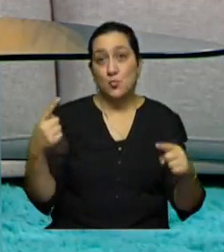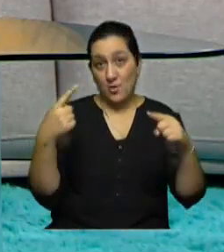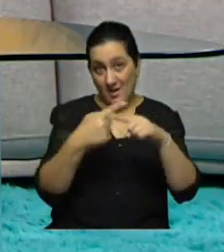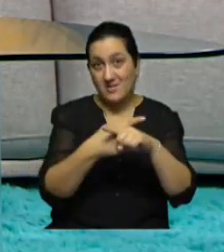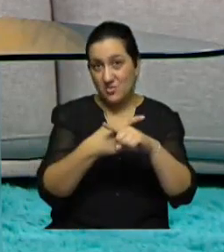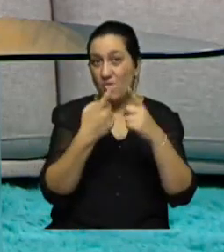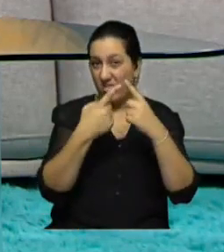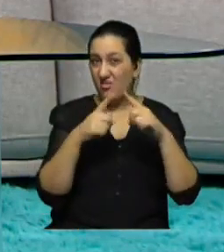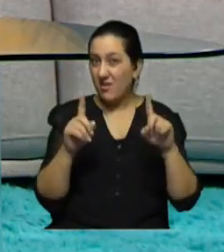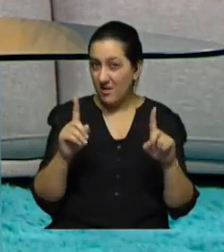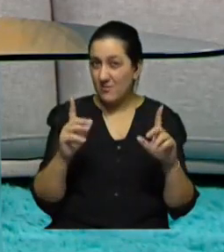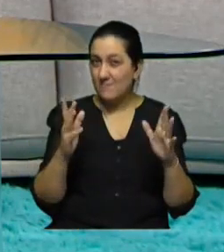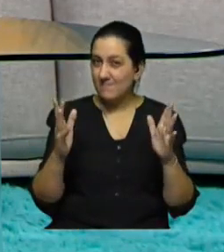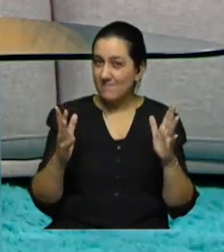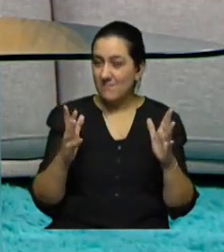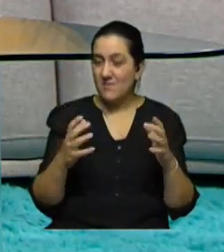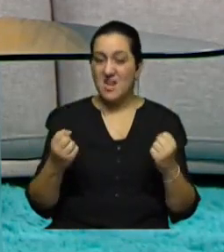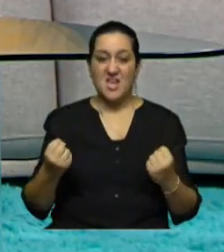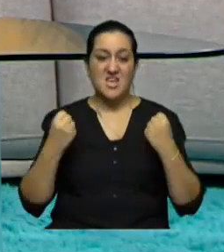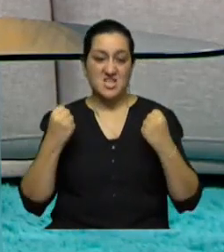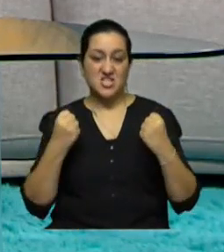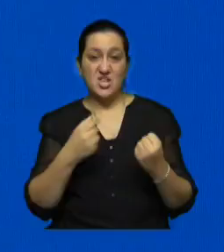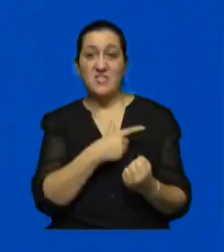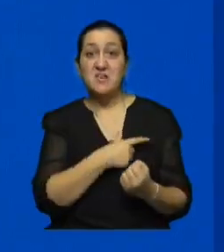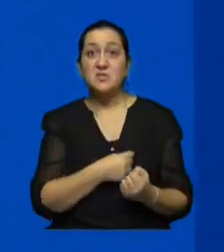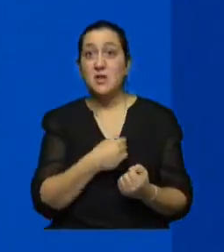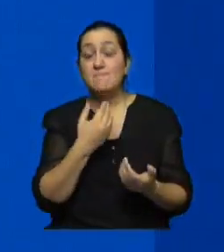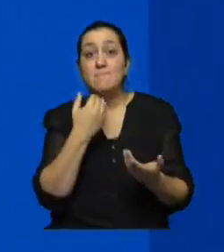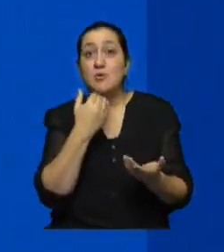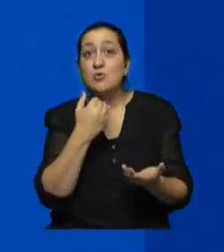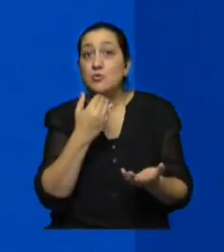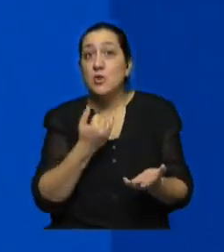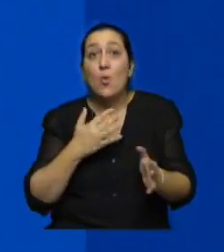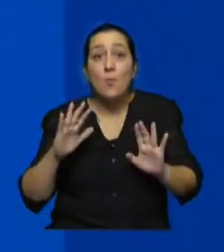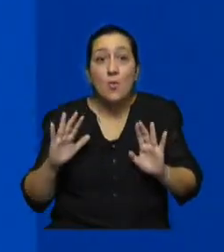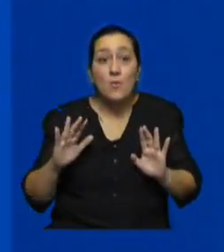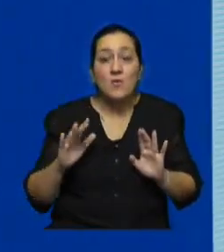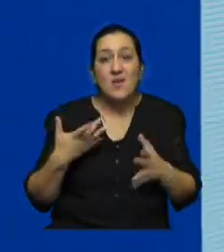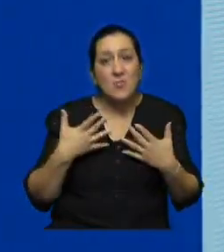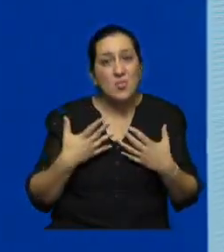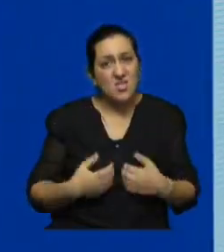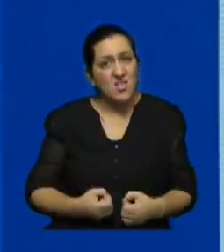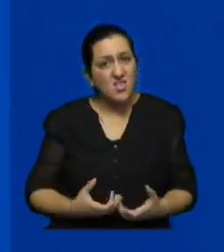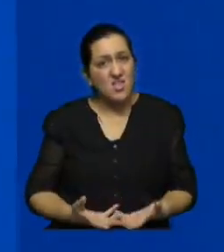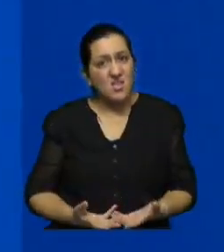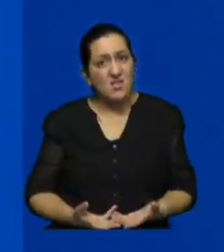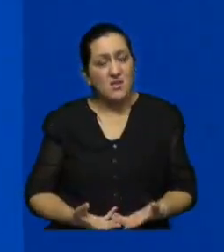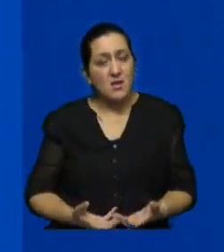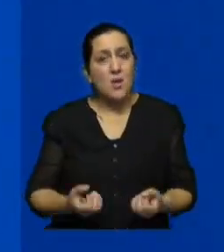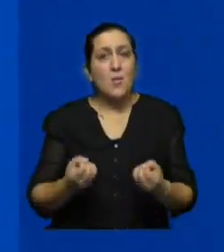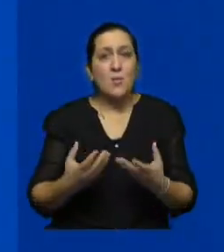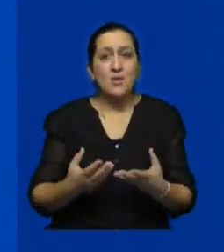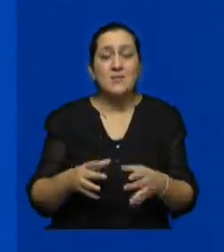ser distinto, va a tener hinchas de Nacional, no sé cómo. Es triste, es triste por donde se mire, porque también que